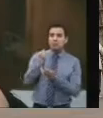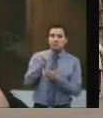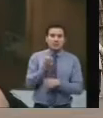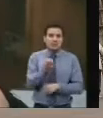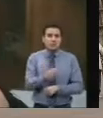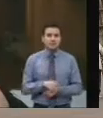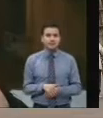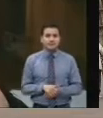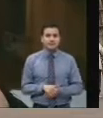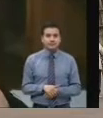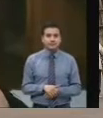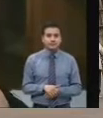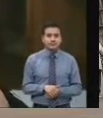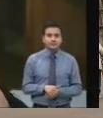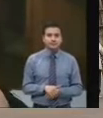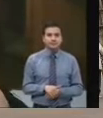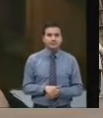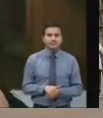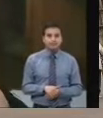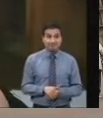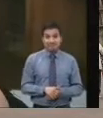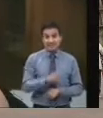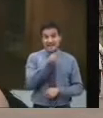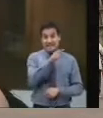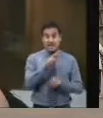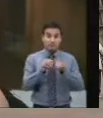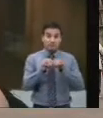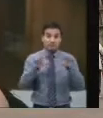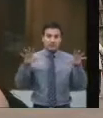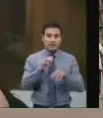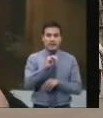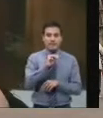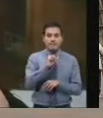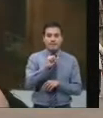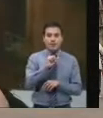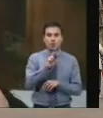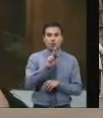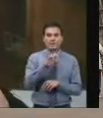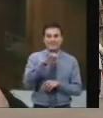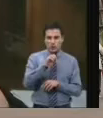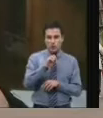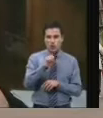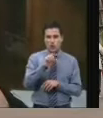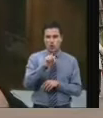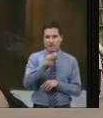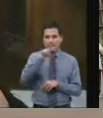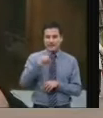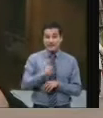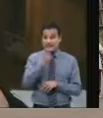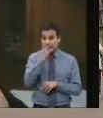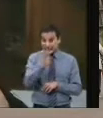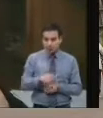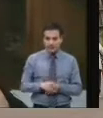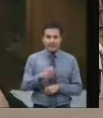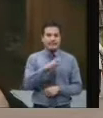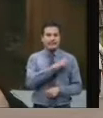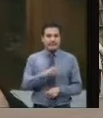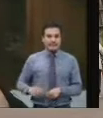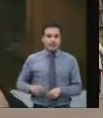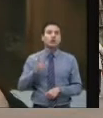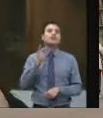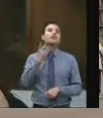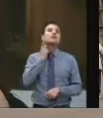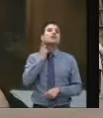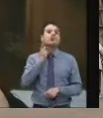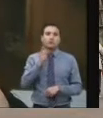a mí. En la publicación que efectuó en sus redes sociales, Mauricio López refirió que fue contactado por un candidato a una diputación local postulado